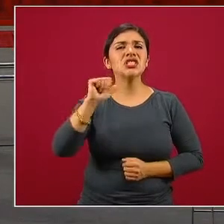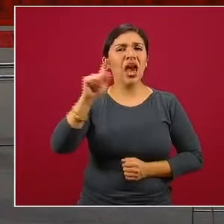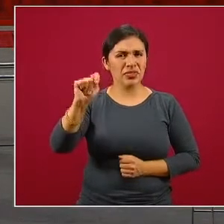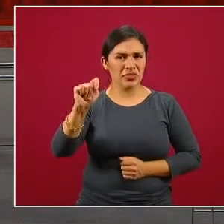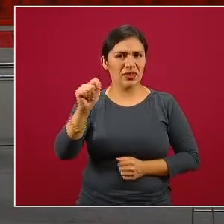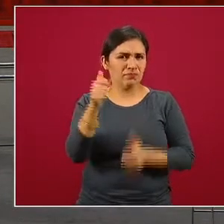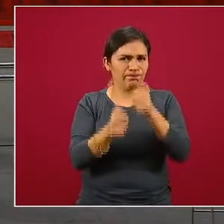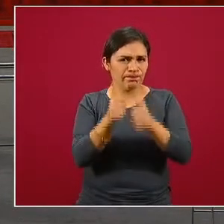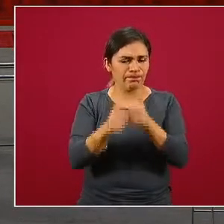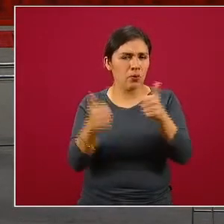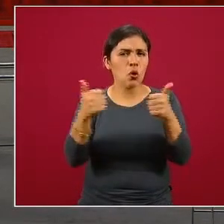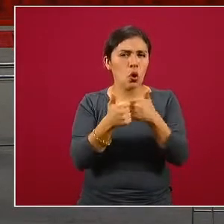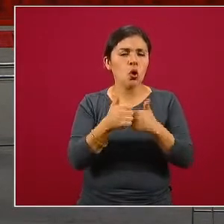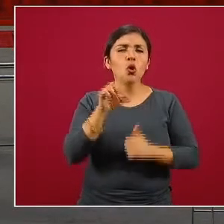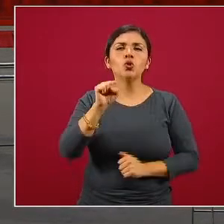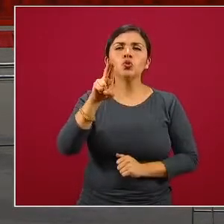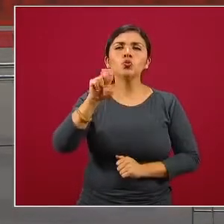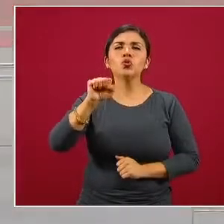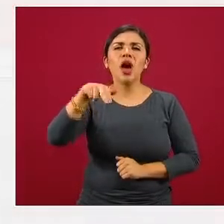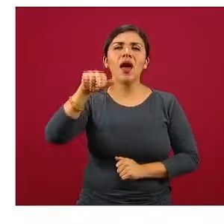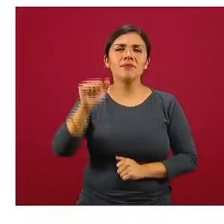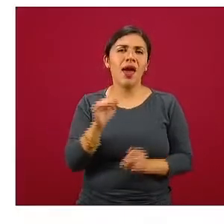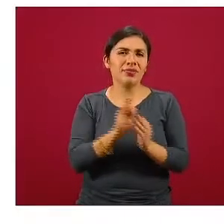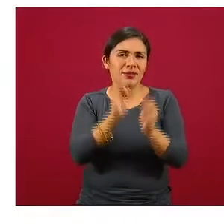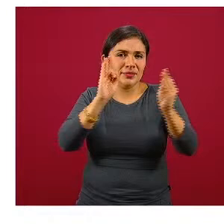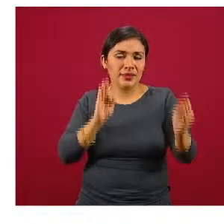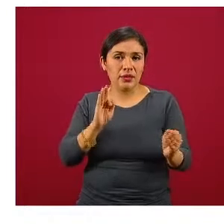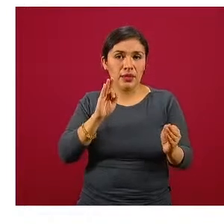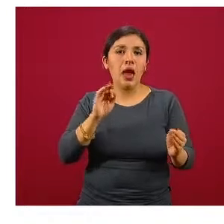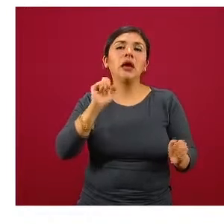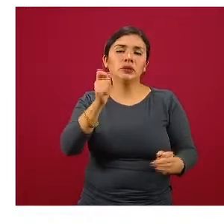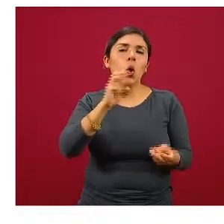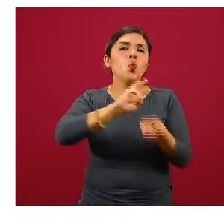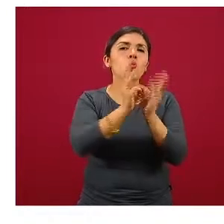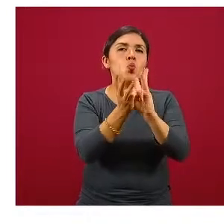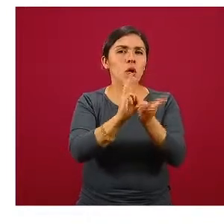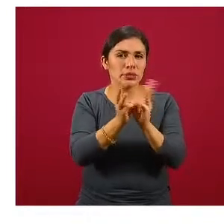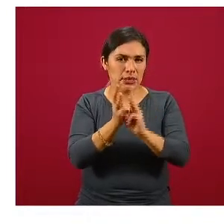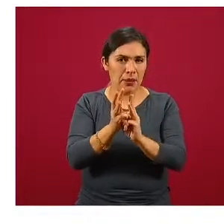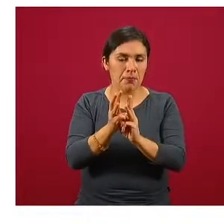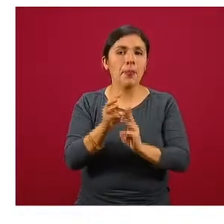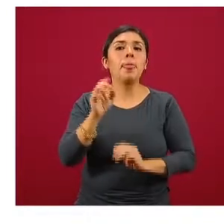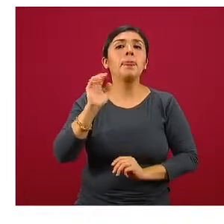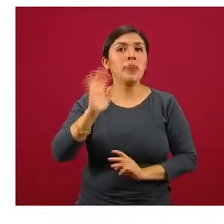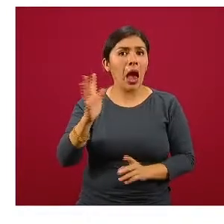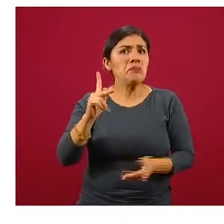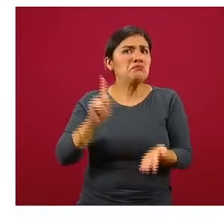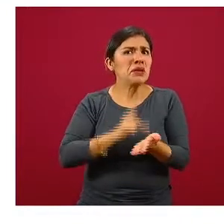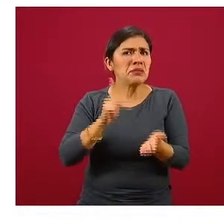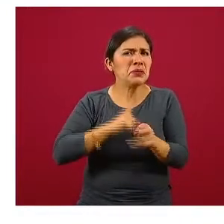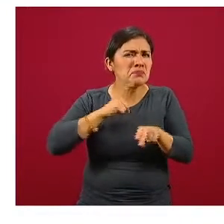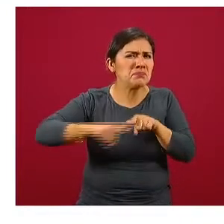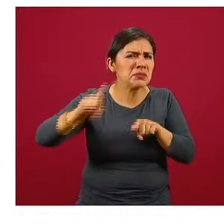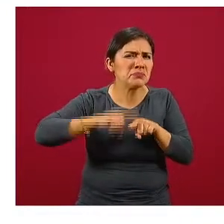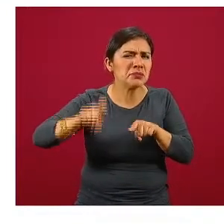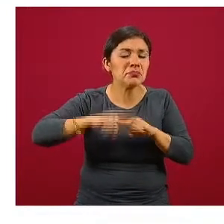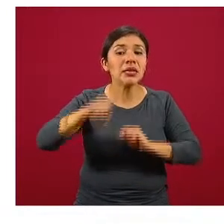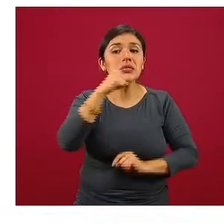Distancia, a través de la aplicación de WhatsApp, ha recibido mensajes